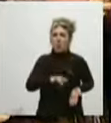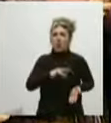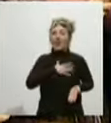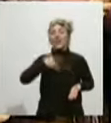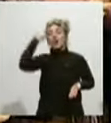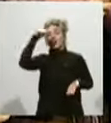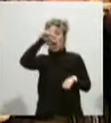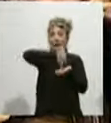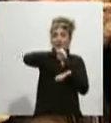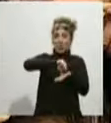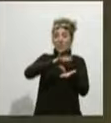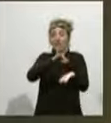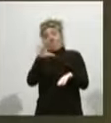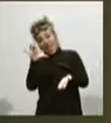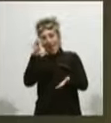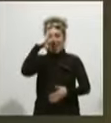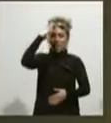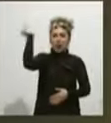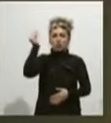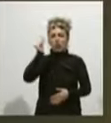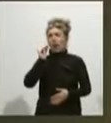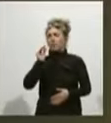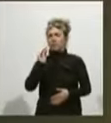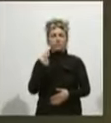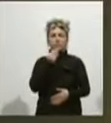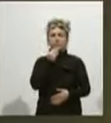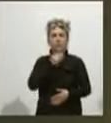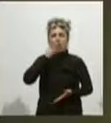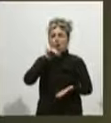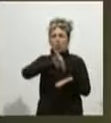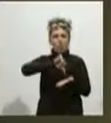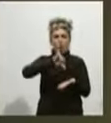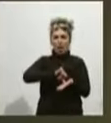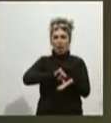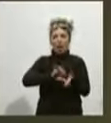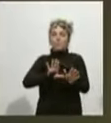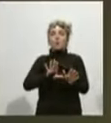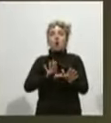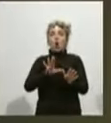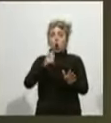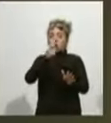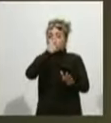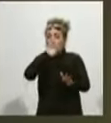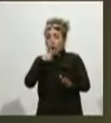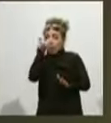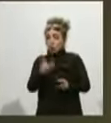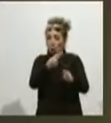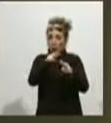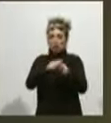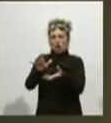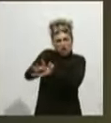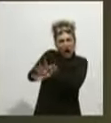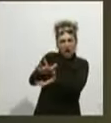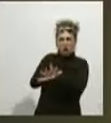de Lanzarote será magnífica. Por cierto, dejadme a Soria tranquilo, que le habéis dado un